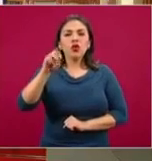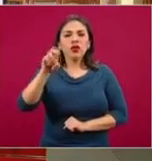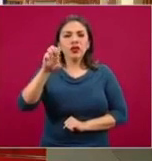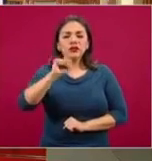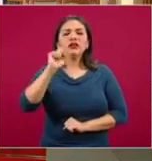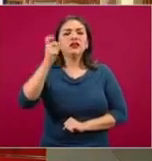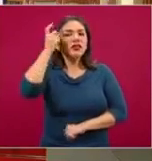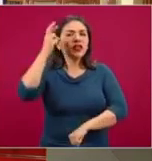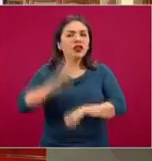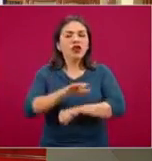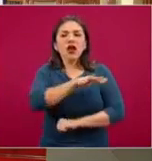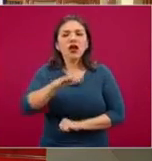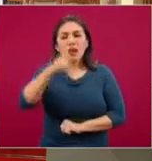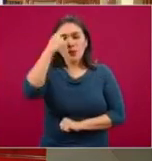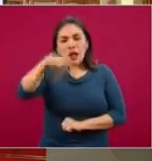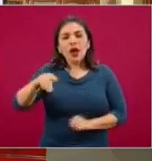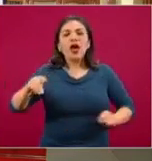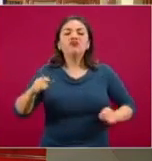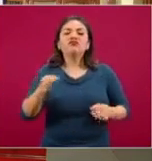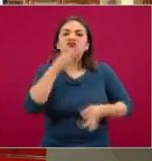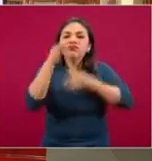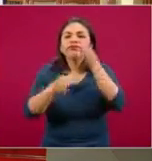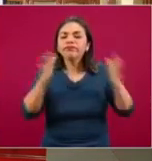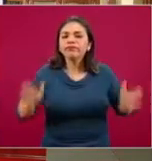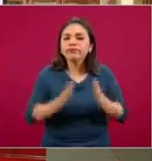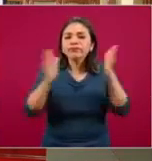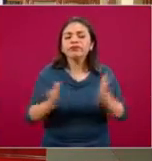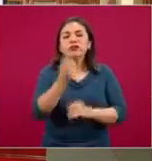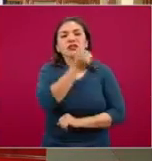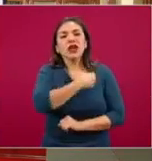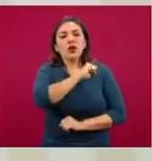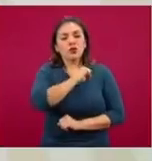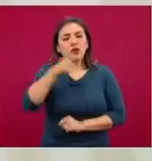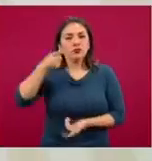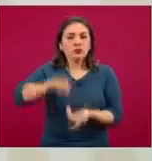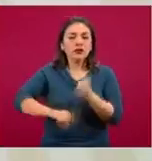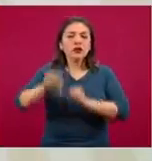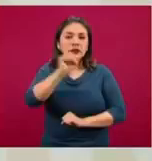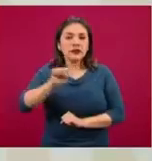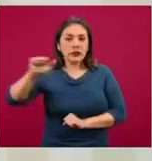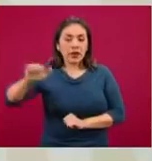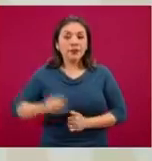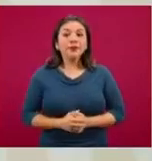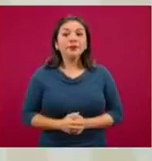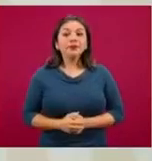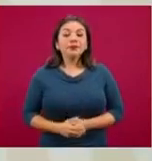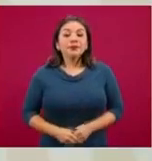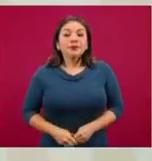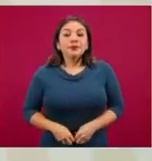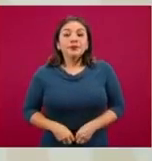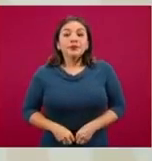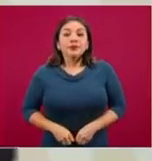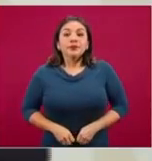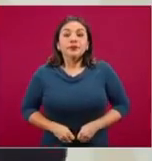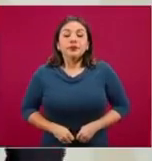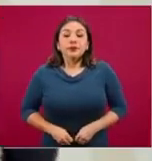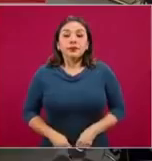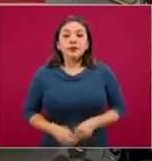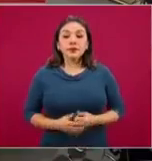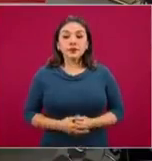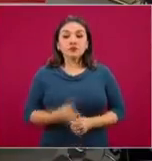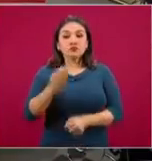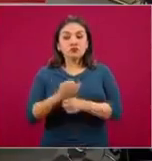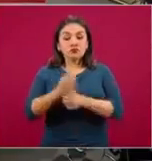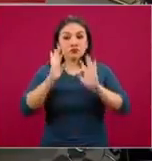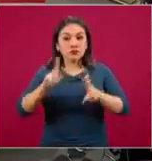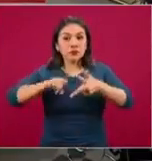director general de promoción de la salud de la Secretaría de Salud Federal. Bien, vamos a